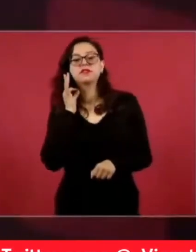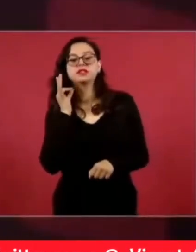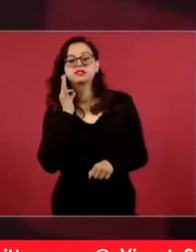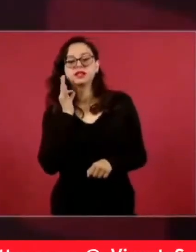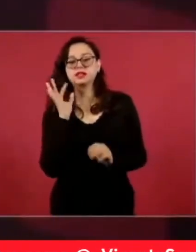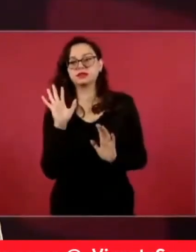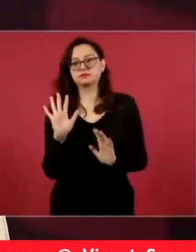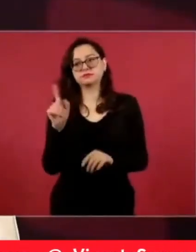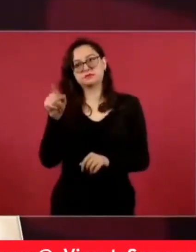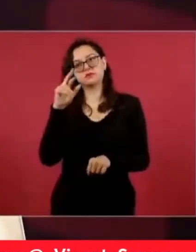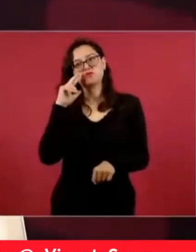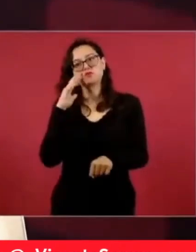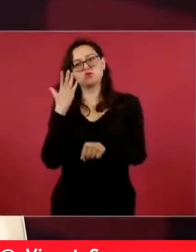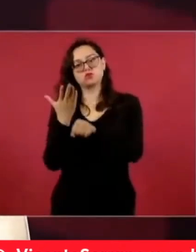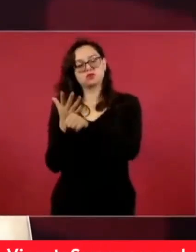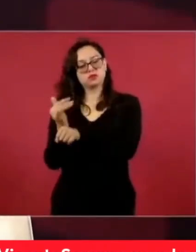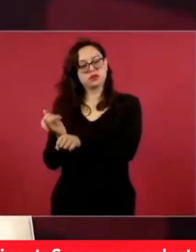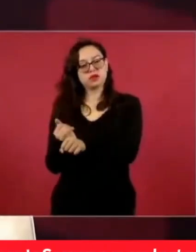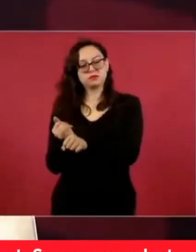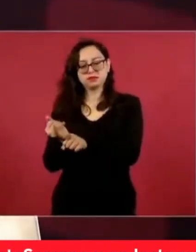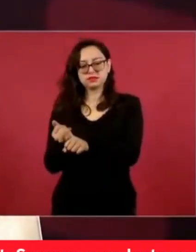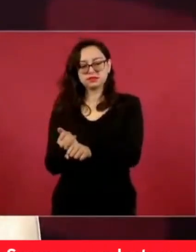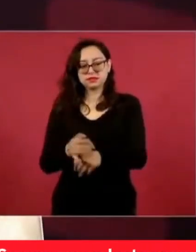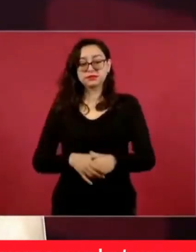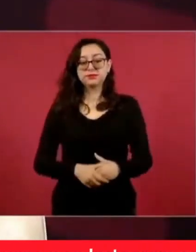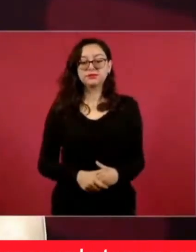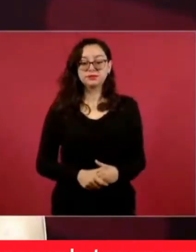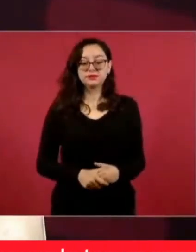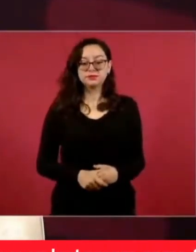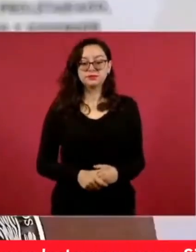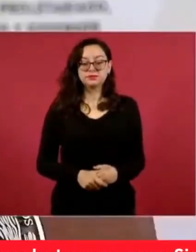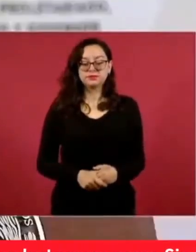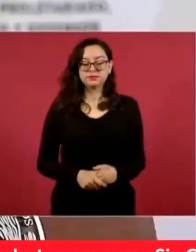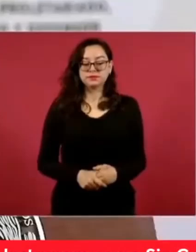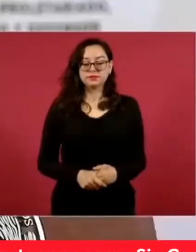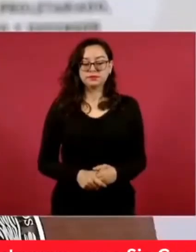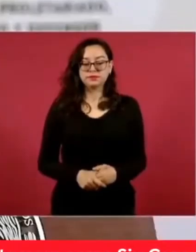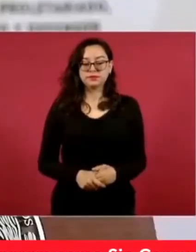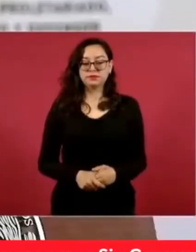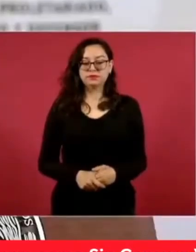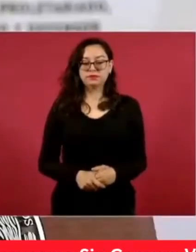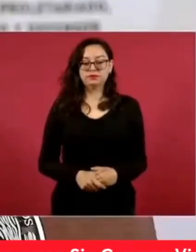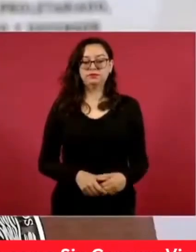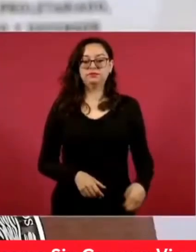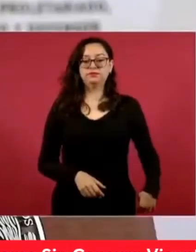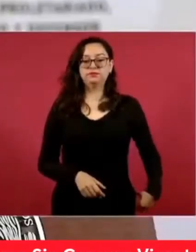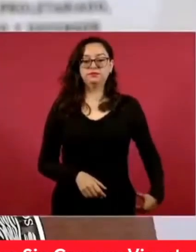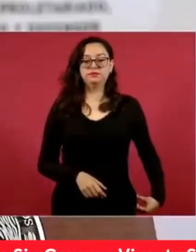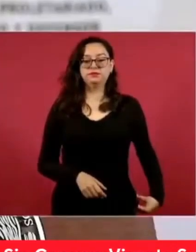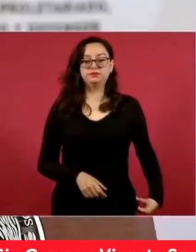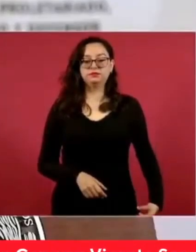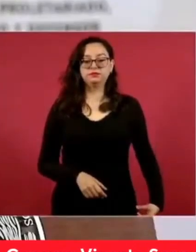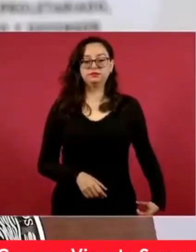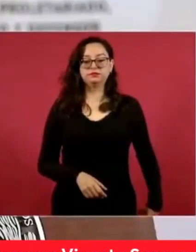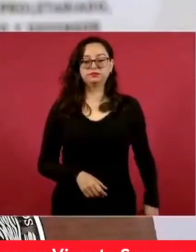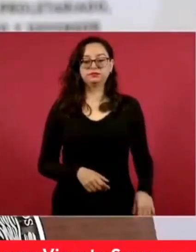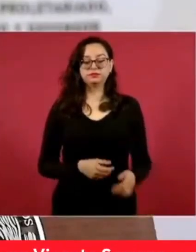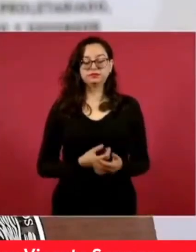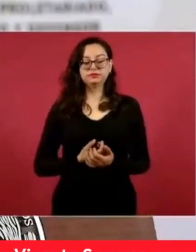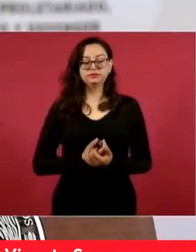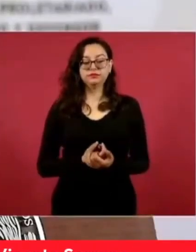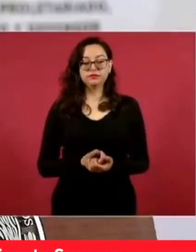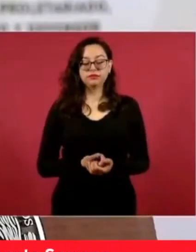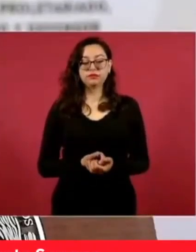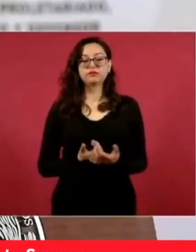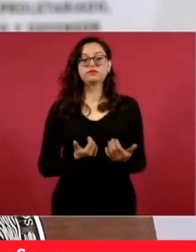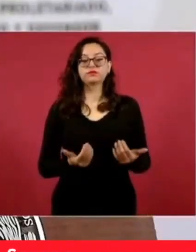es la Fiscalía General de la República. Pero vamos con lo siguiente. Miren,